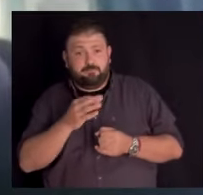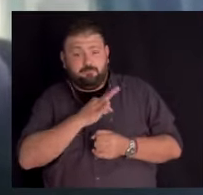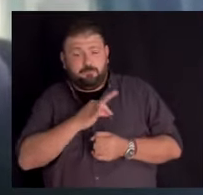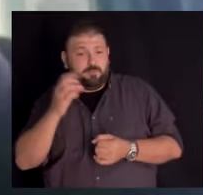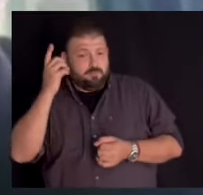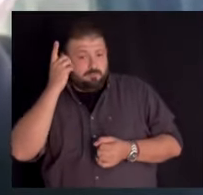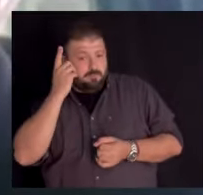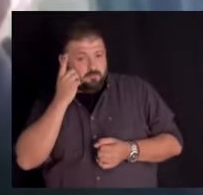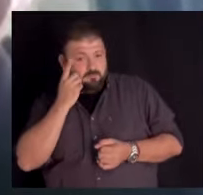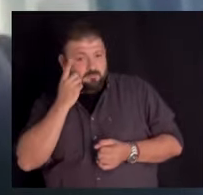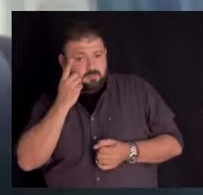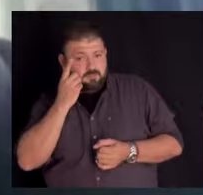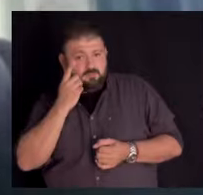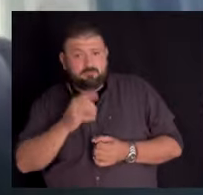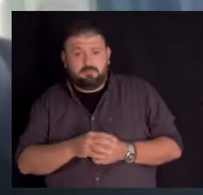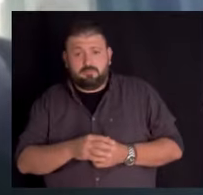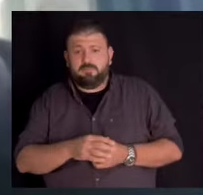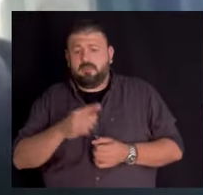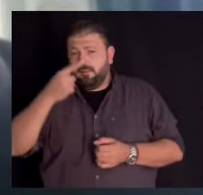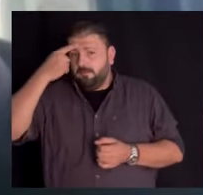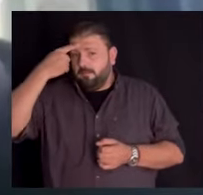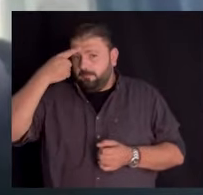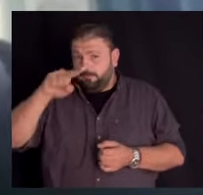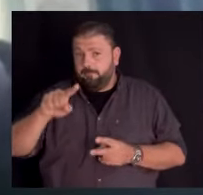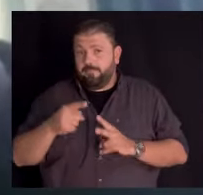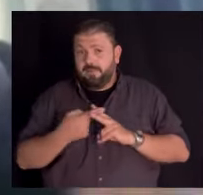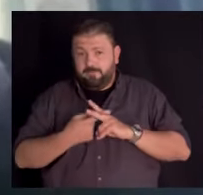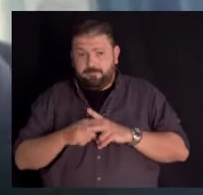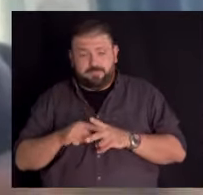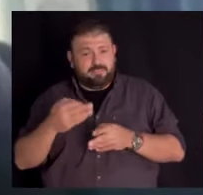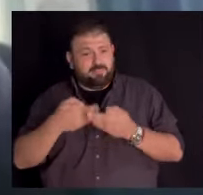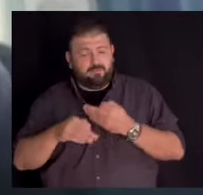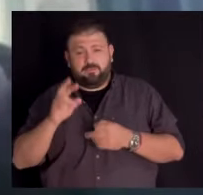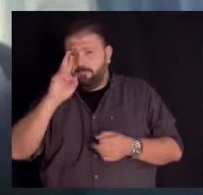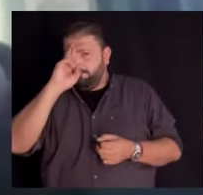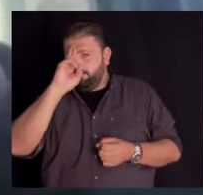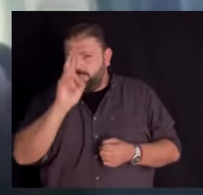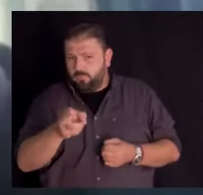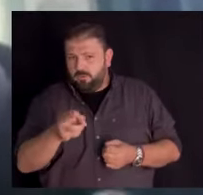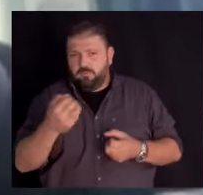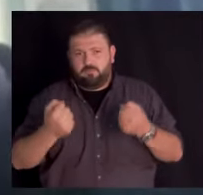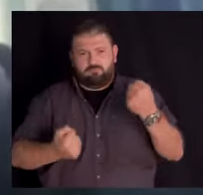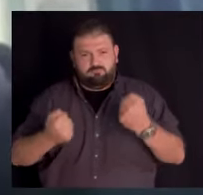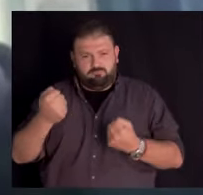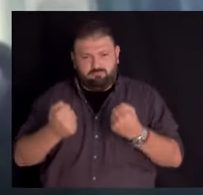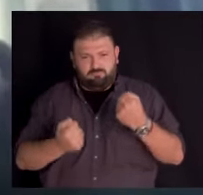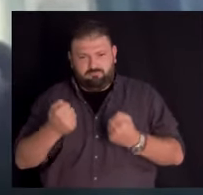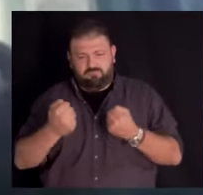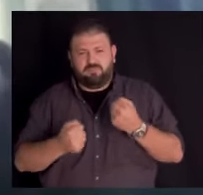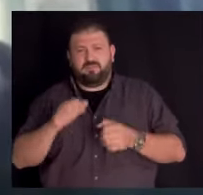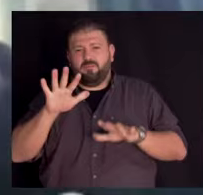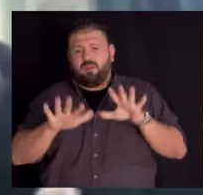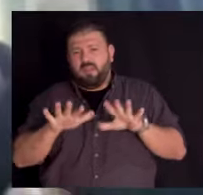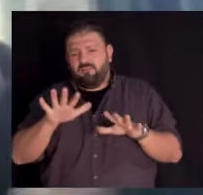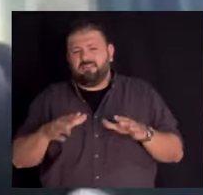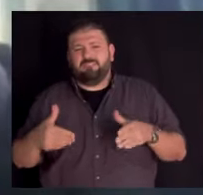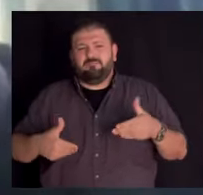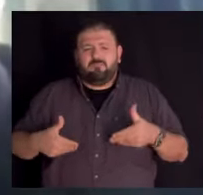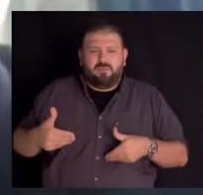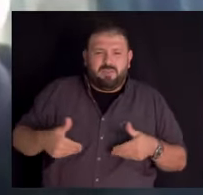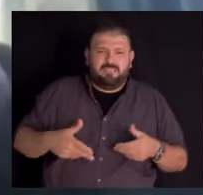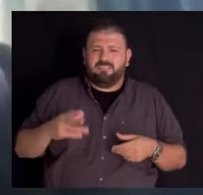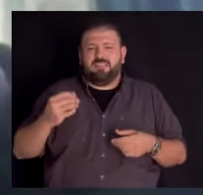dormir, pues para empezar, está prohibido que manejen, ¿sí? Porque les provoca somnolencia y eso no les